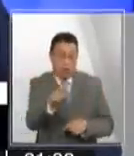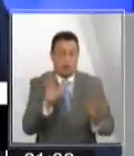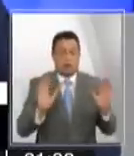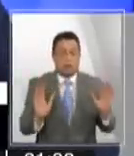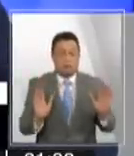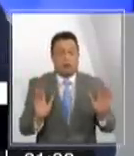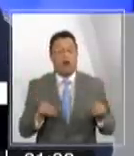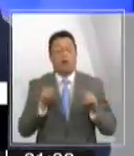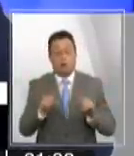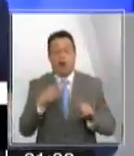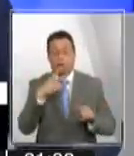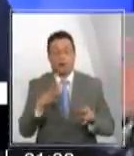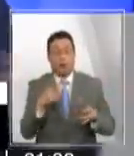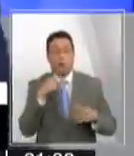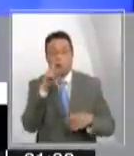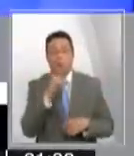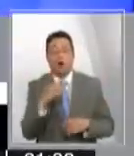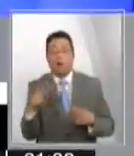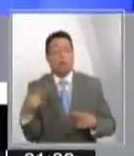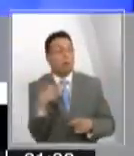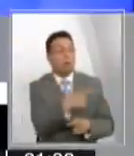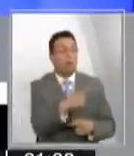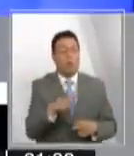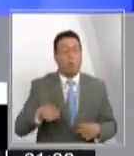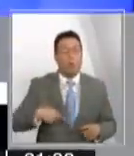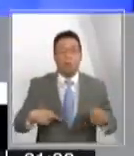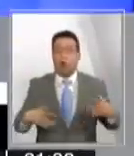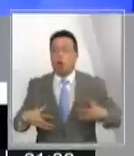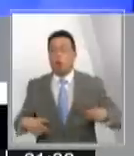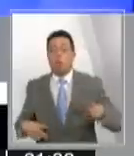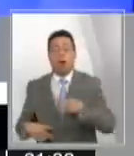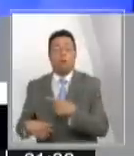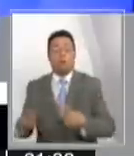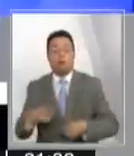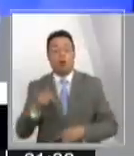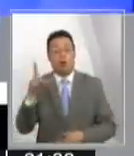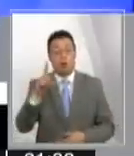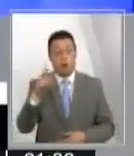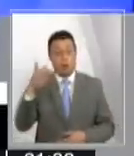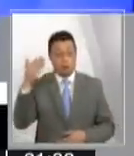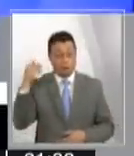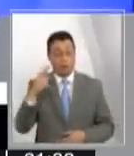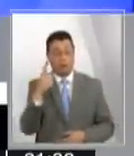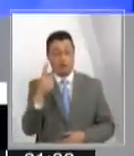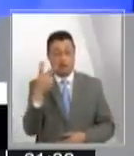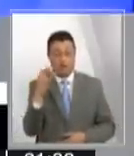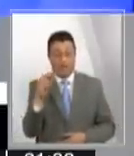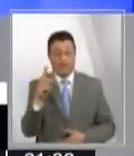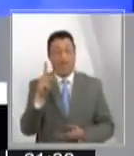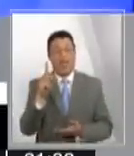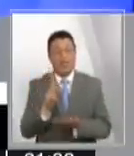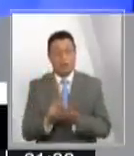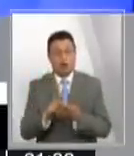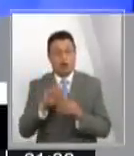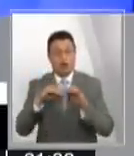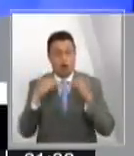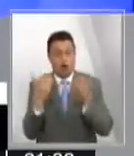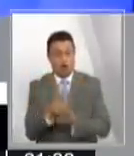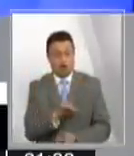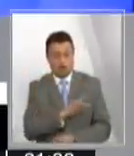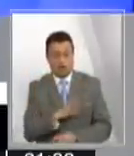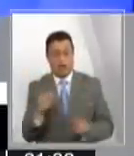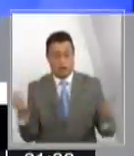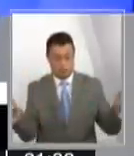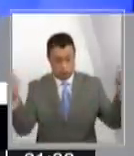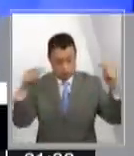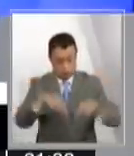cómo la pelota se tiraba de un lugar a otro, el lunes pasado éramos 120 diputados que vinimos de todo Chile a intentar